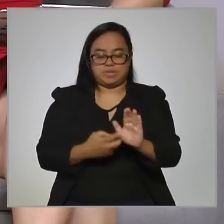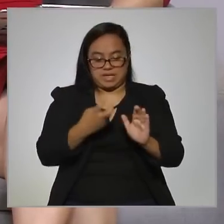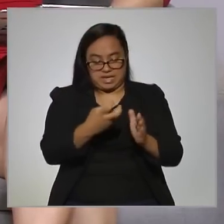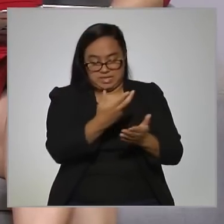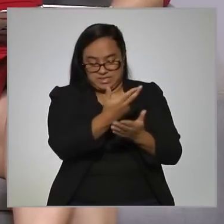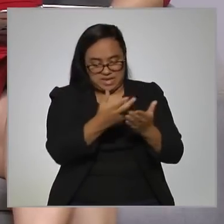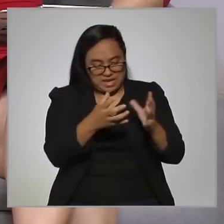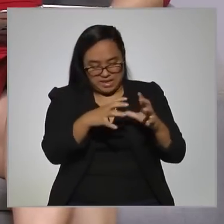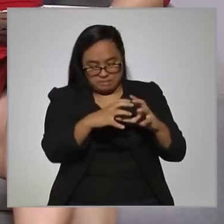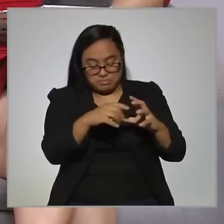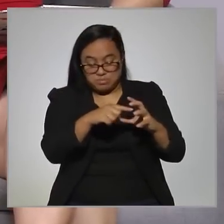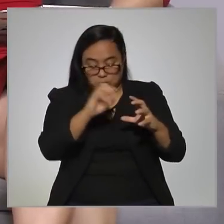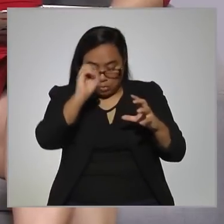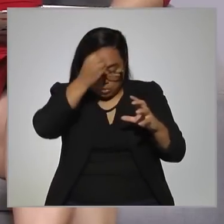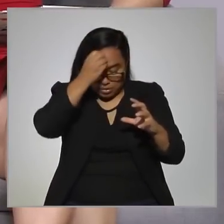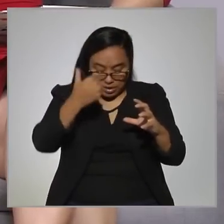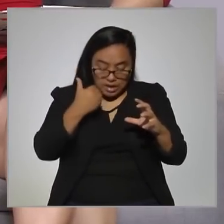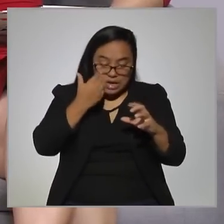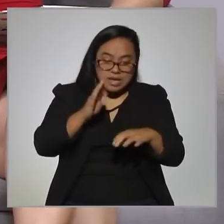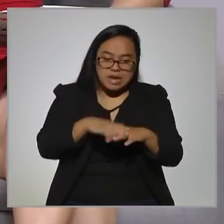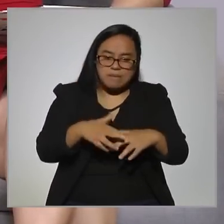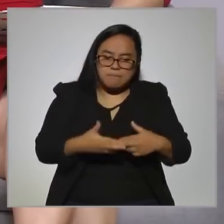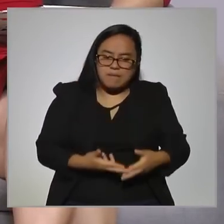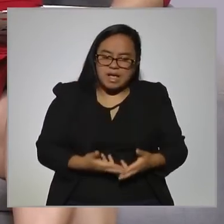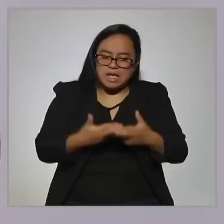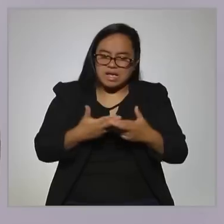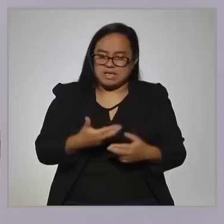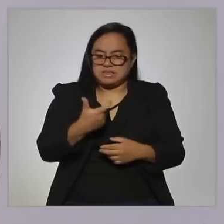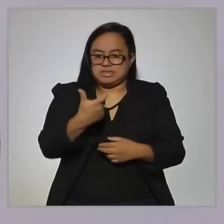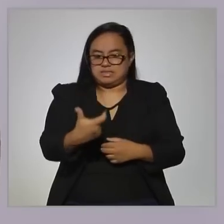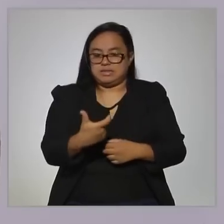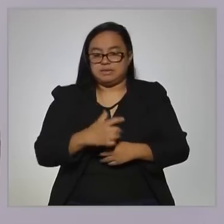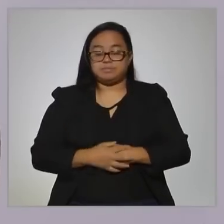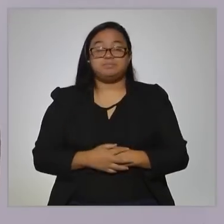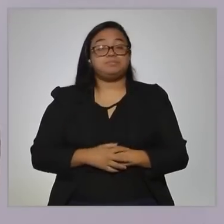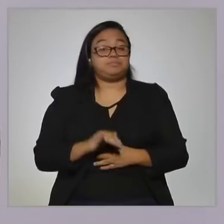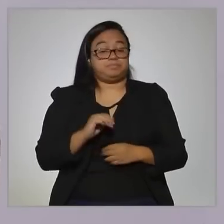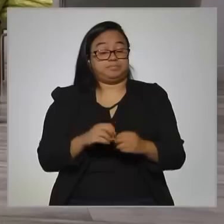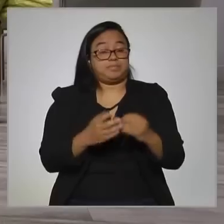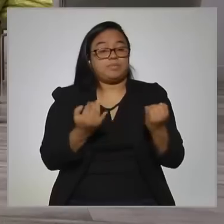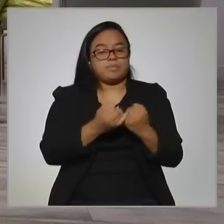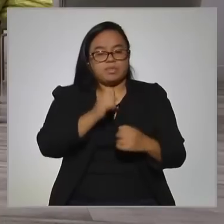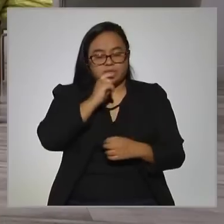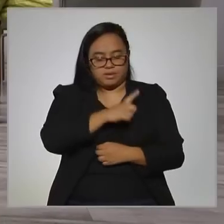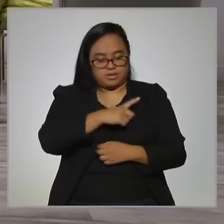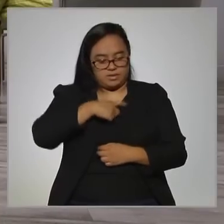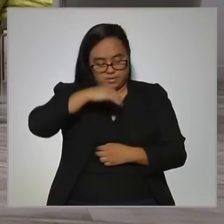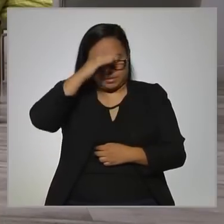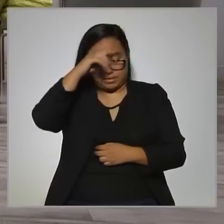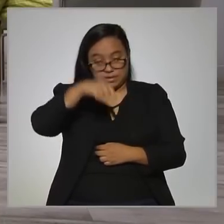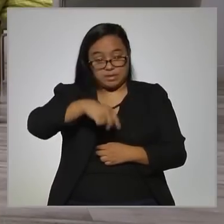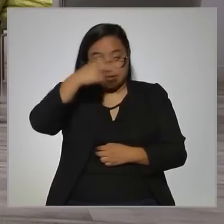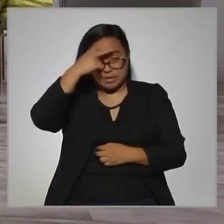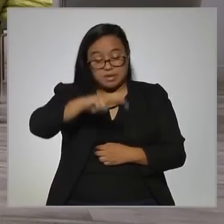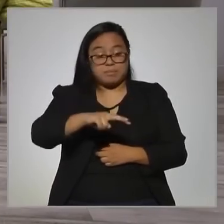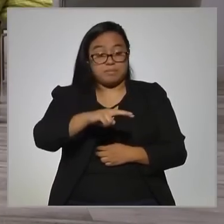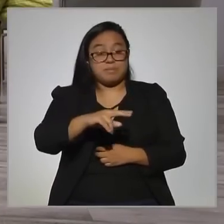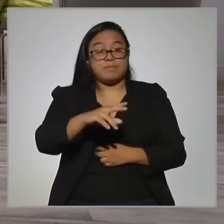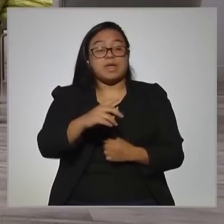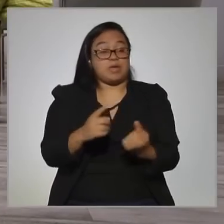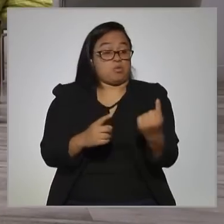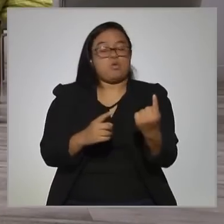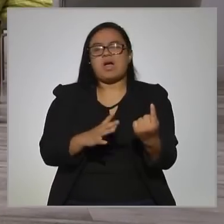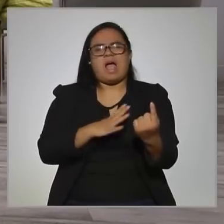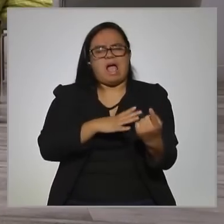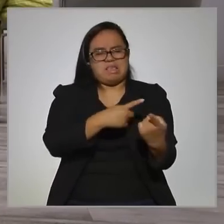pues ese deseo de tener más prosperidad económica, ¿no? Claro, y también hay que considerar que México son muchos Méxicos, es decir,